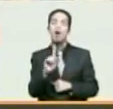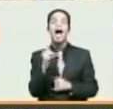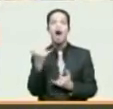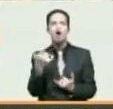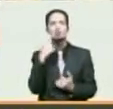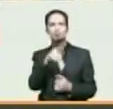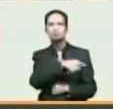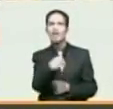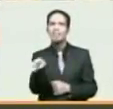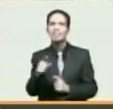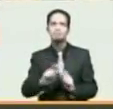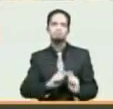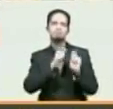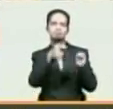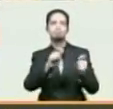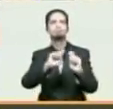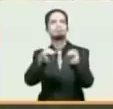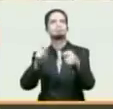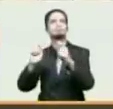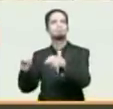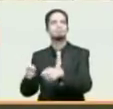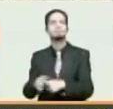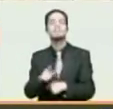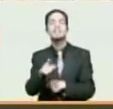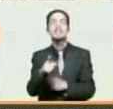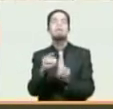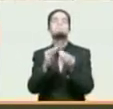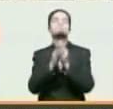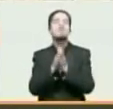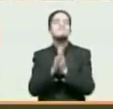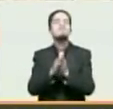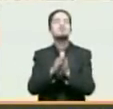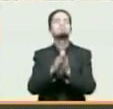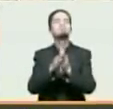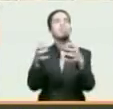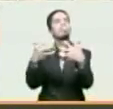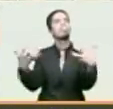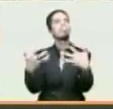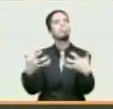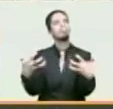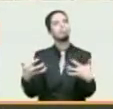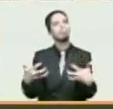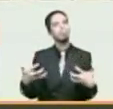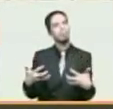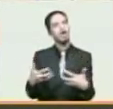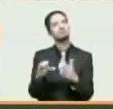son Congreso Constituyente y háganme una constitución como un traje a la medida.